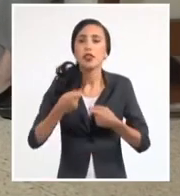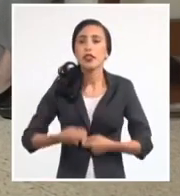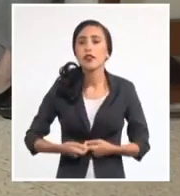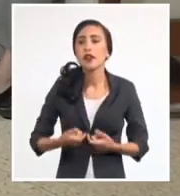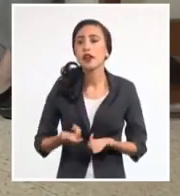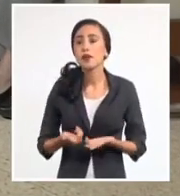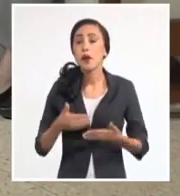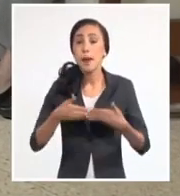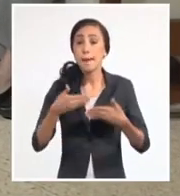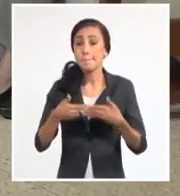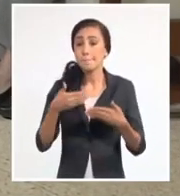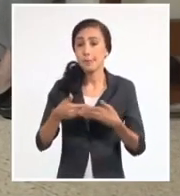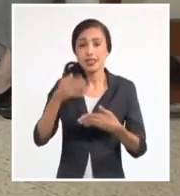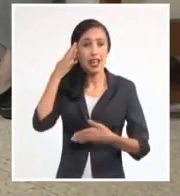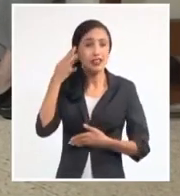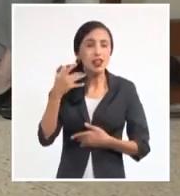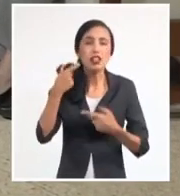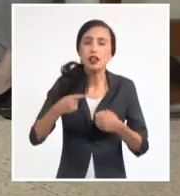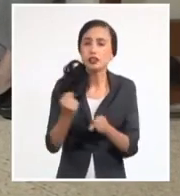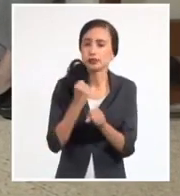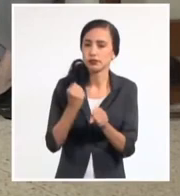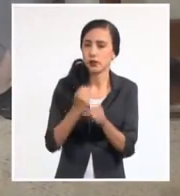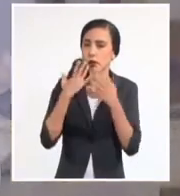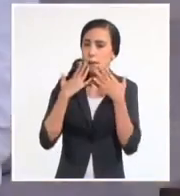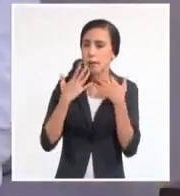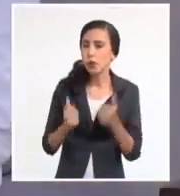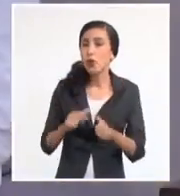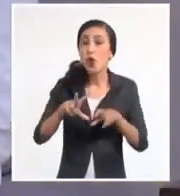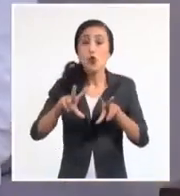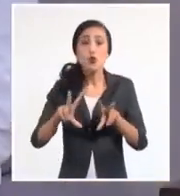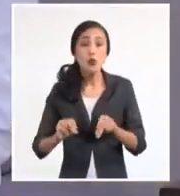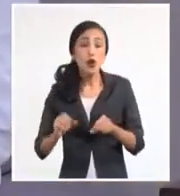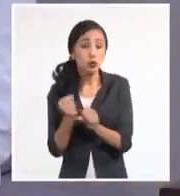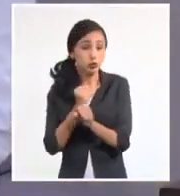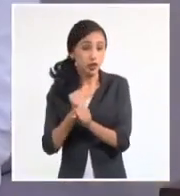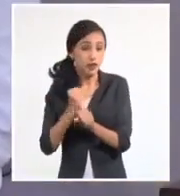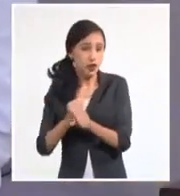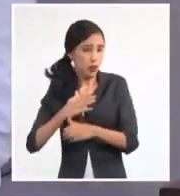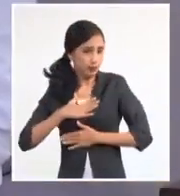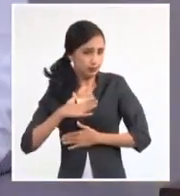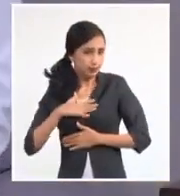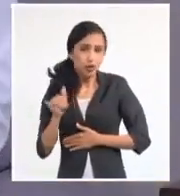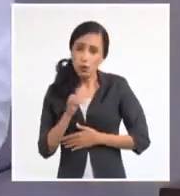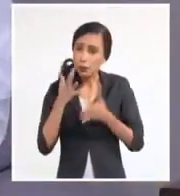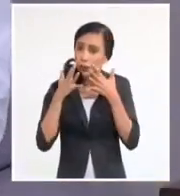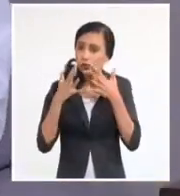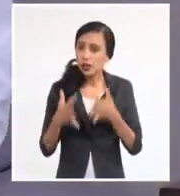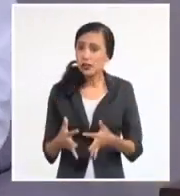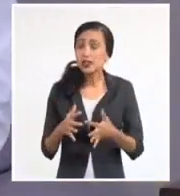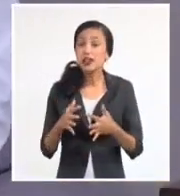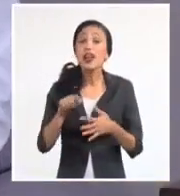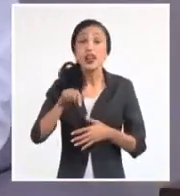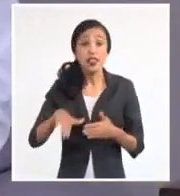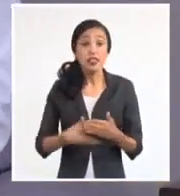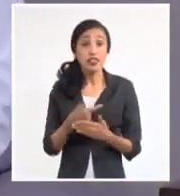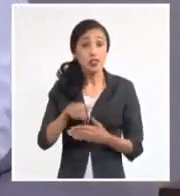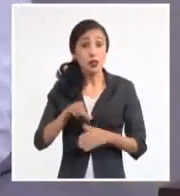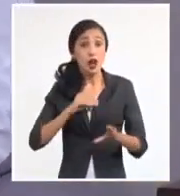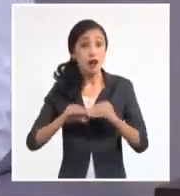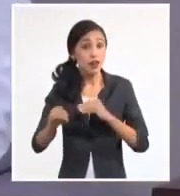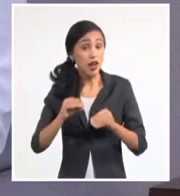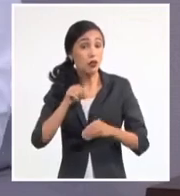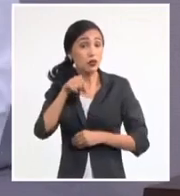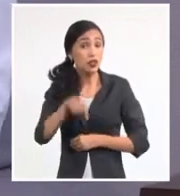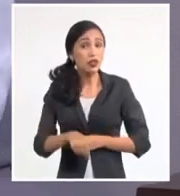estatal socialista, de que hay nuevos actores de la economía? Eso ha sido importantísimo, por ejemplo, en la jornada de hoy, en que se ha hablado